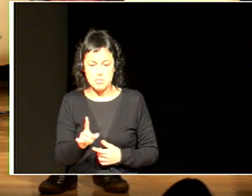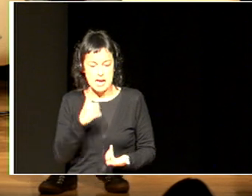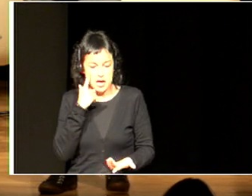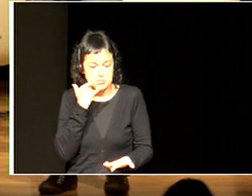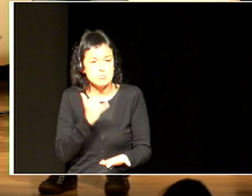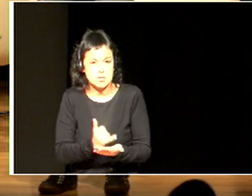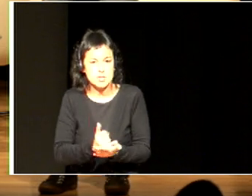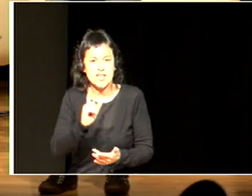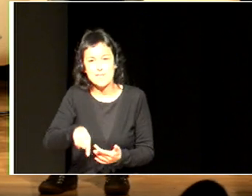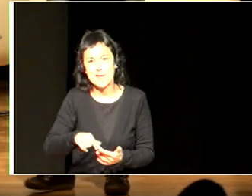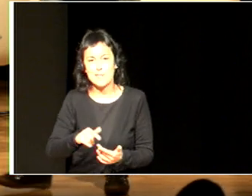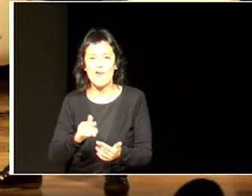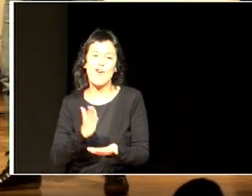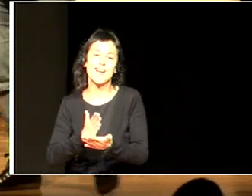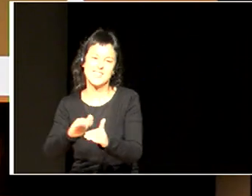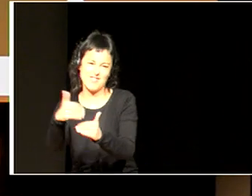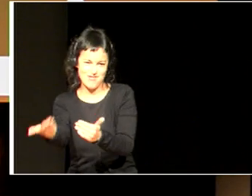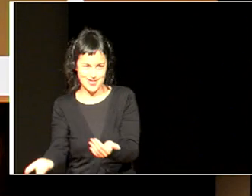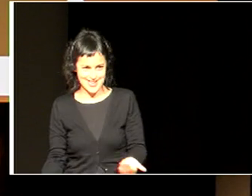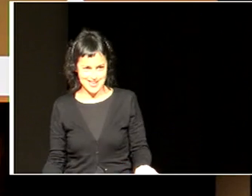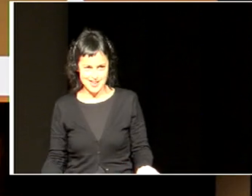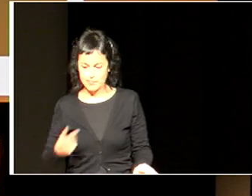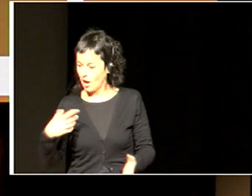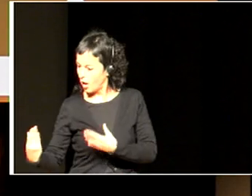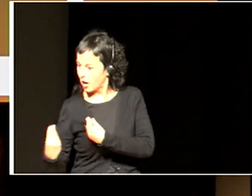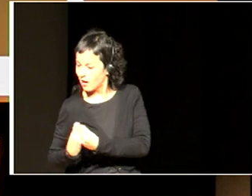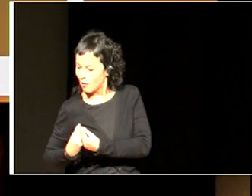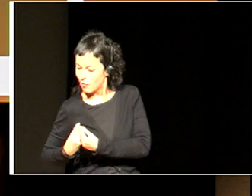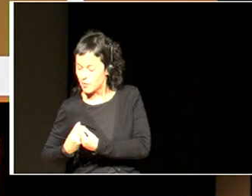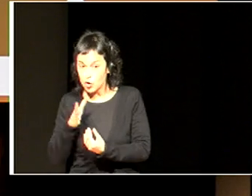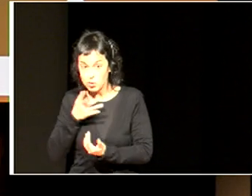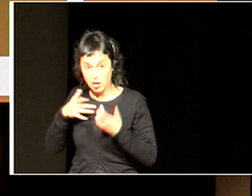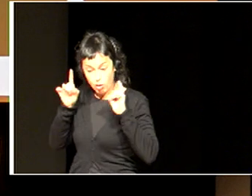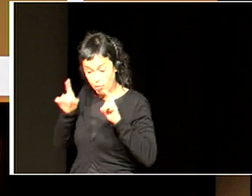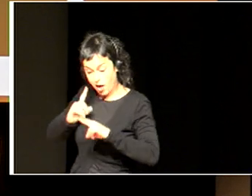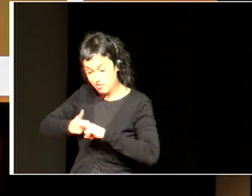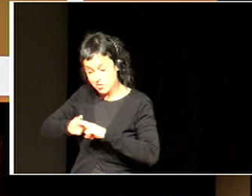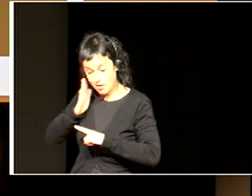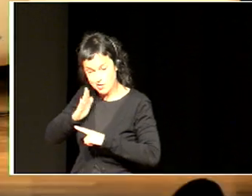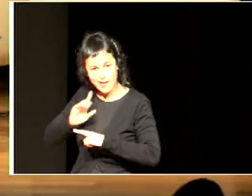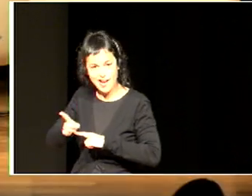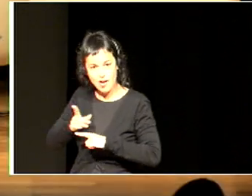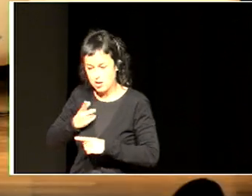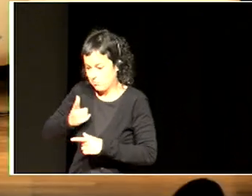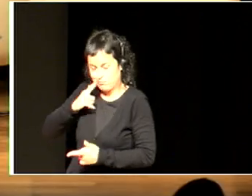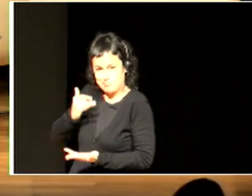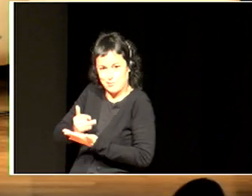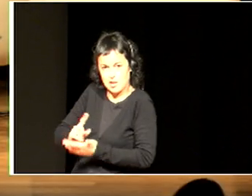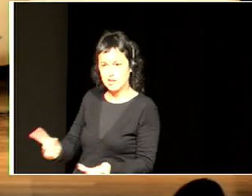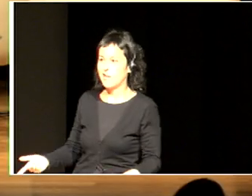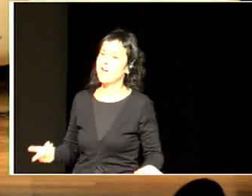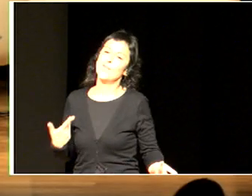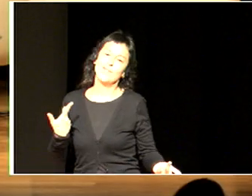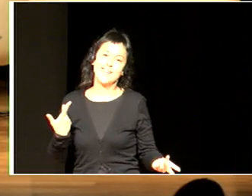experimentan fuera de clase no es que experimenten conmigo porque voy a dar educación afectivo-sexual venga hombre de cuando jugar a los